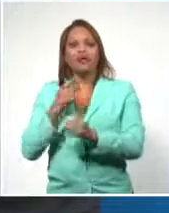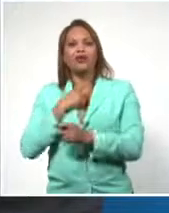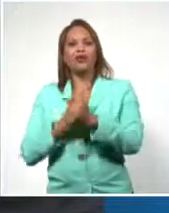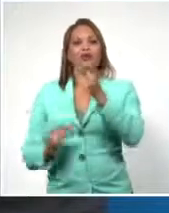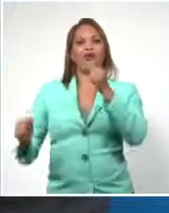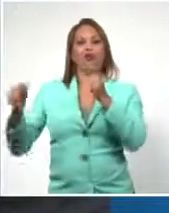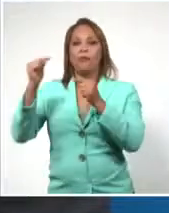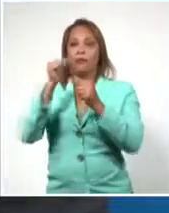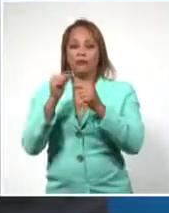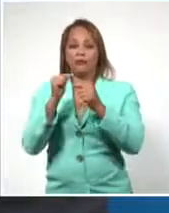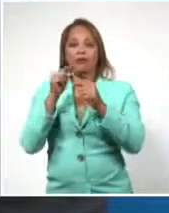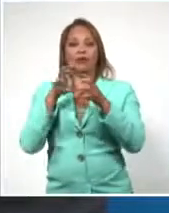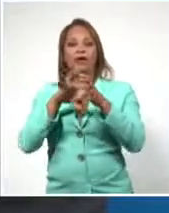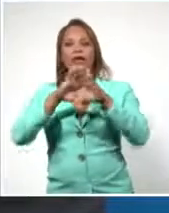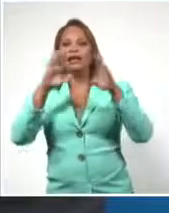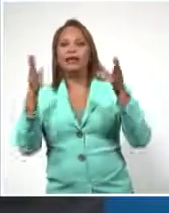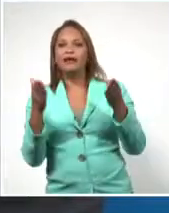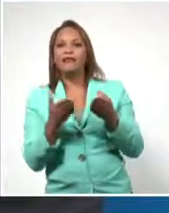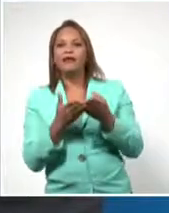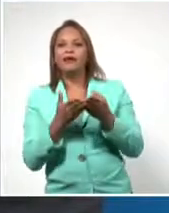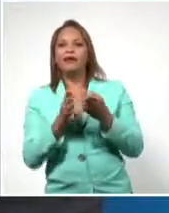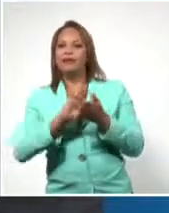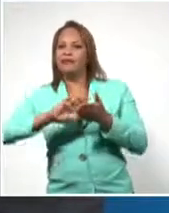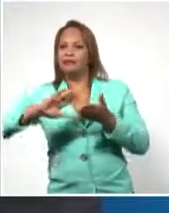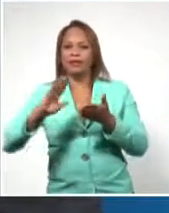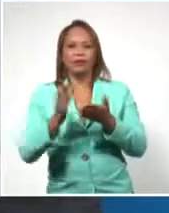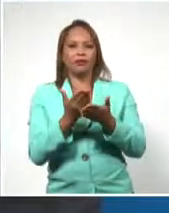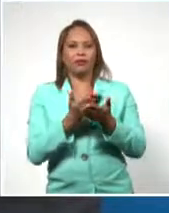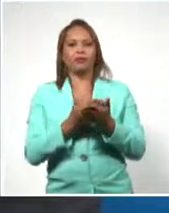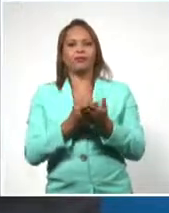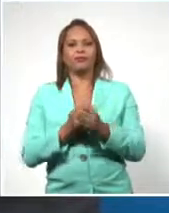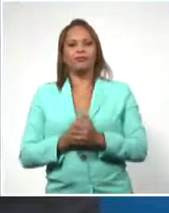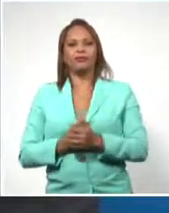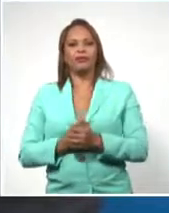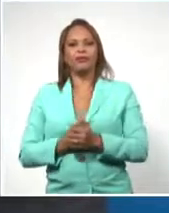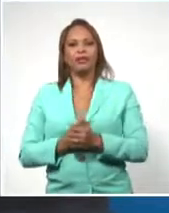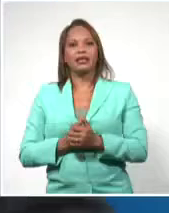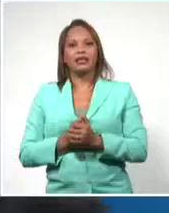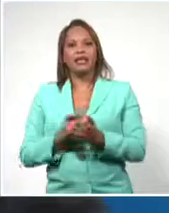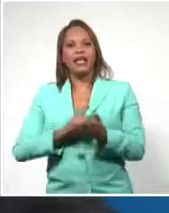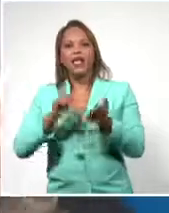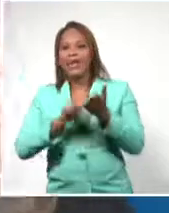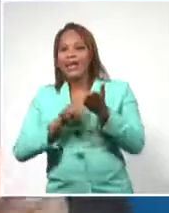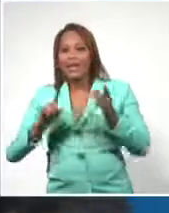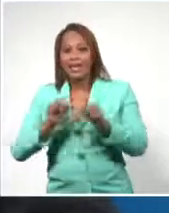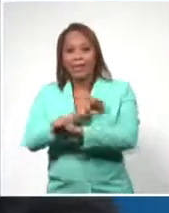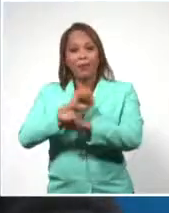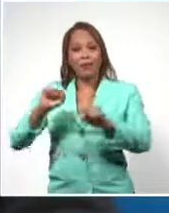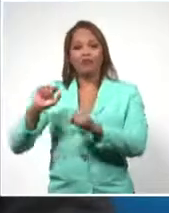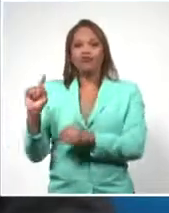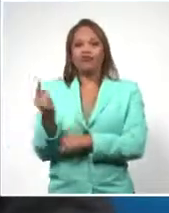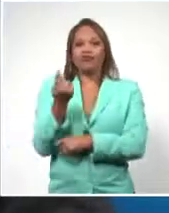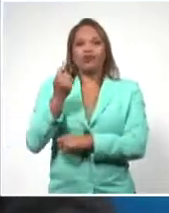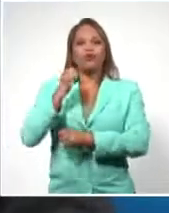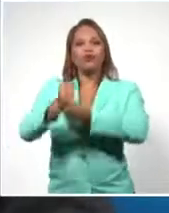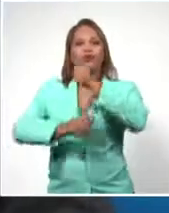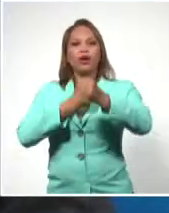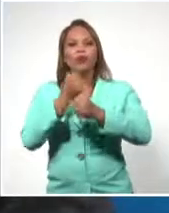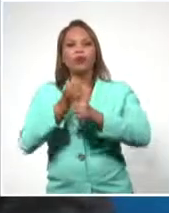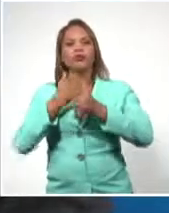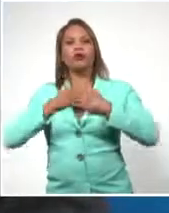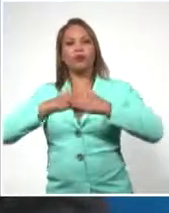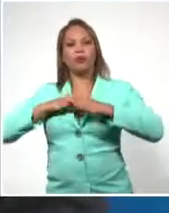prioridad en la esfera del desarme. La energía nuclear debe usarse solo con fines